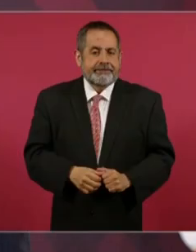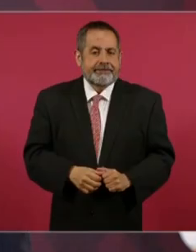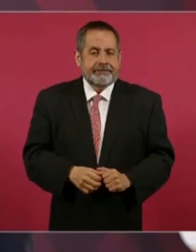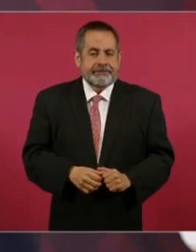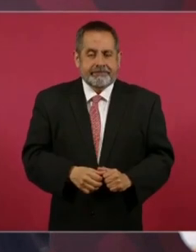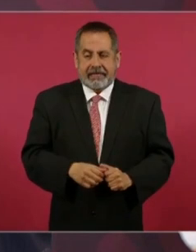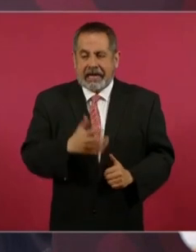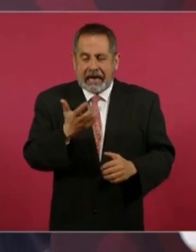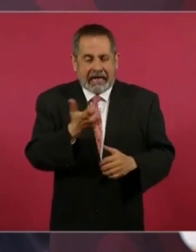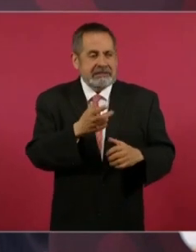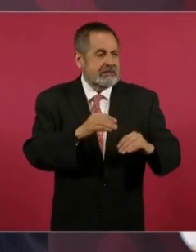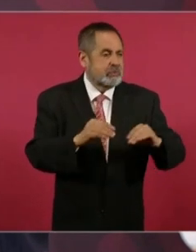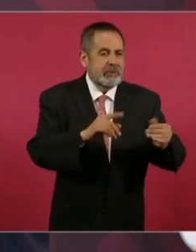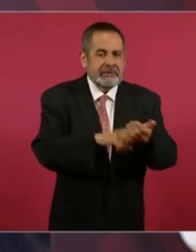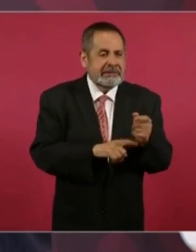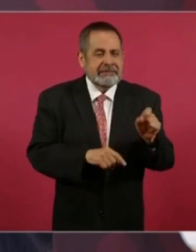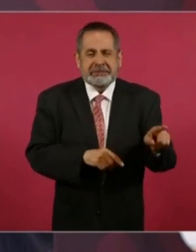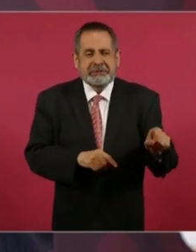una maniobra